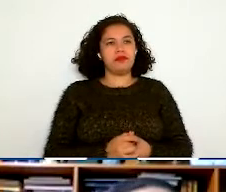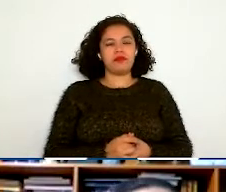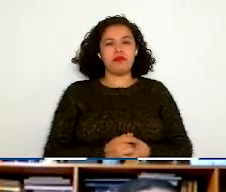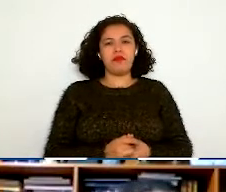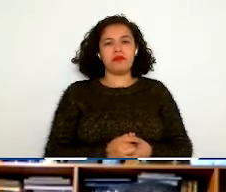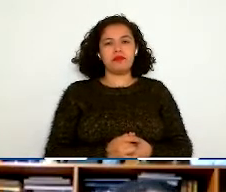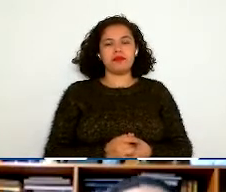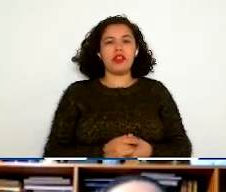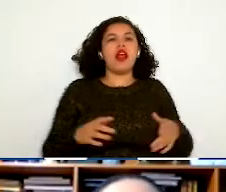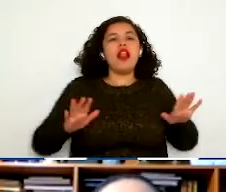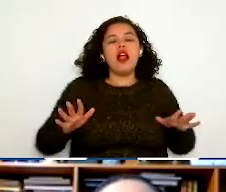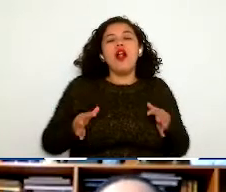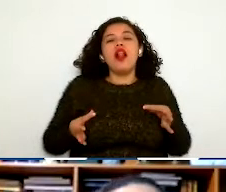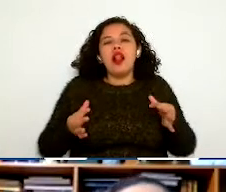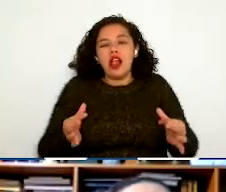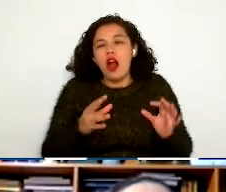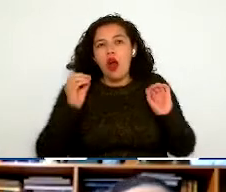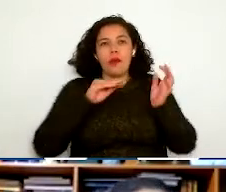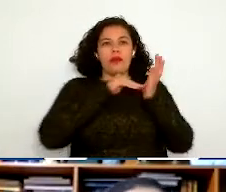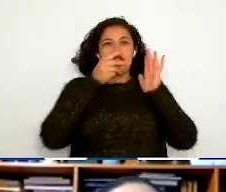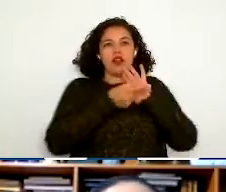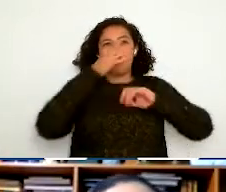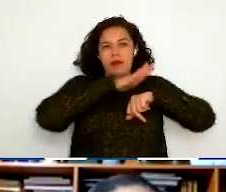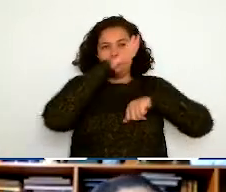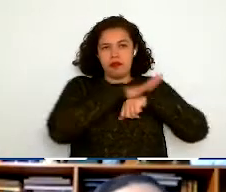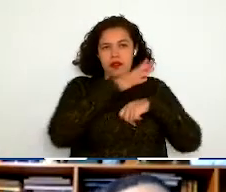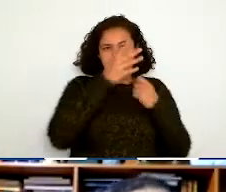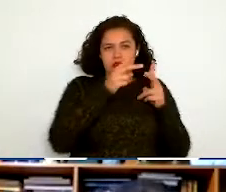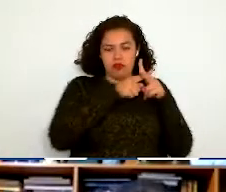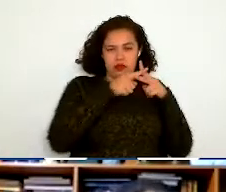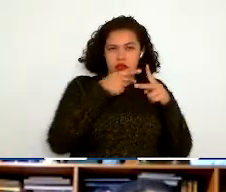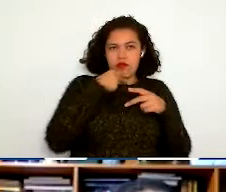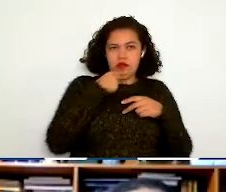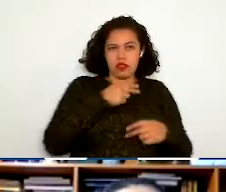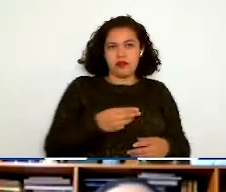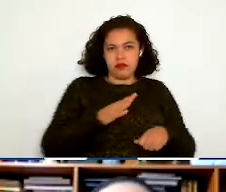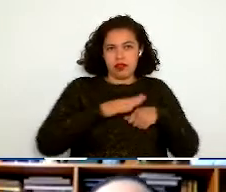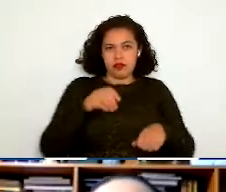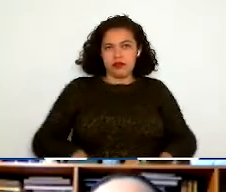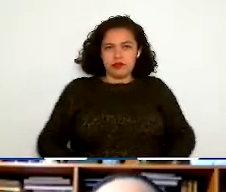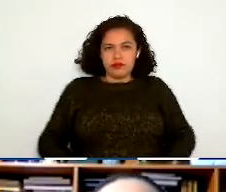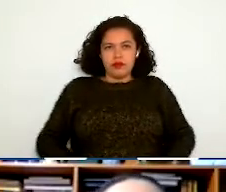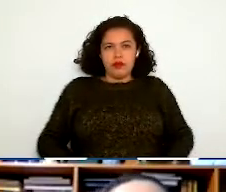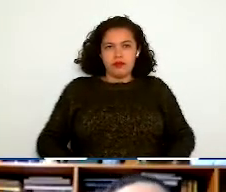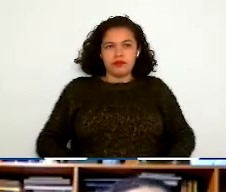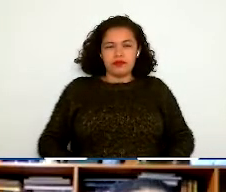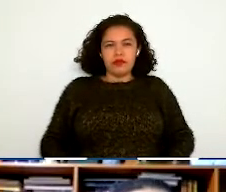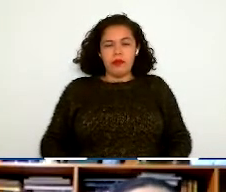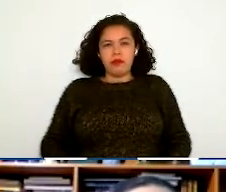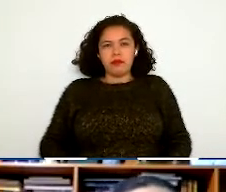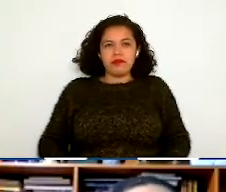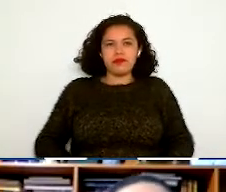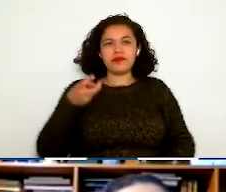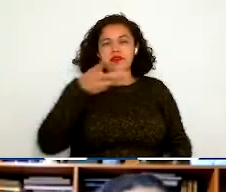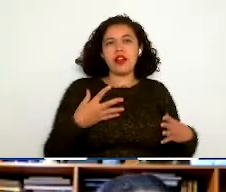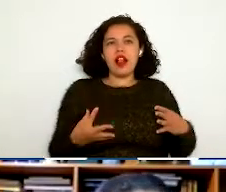cualidades o calidades o métodos más cuantitativos, más numéricos. Va a ser una calidad que el fin último va a